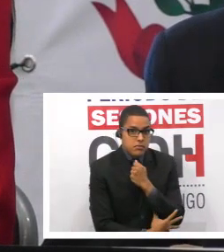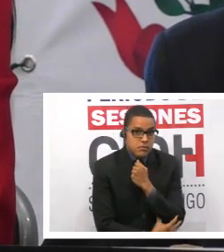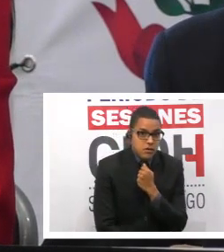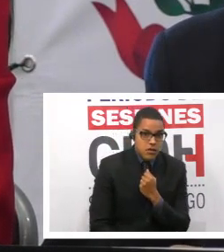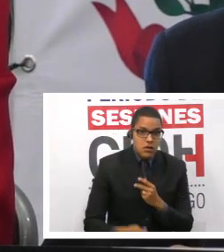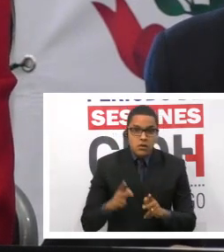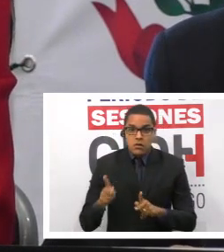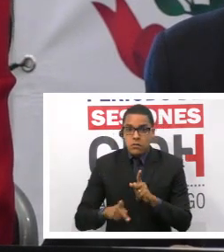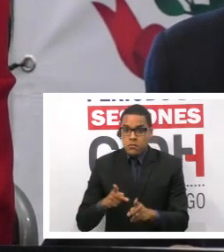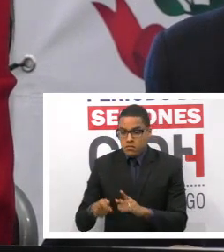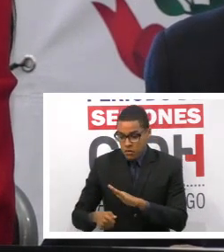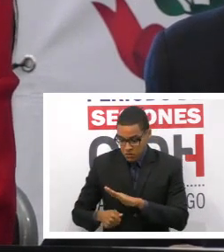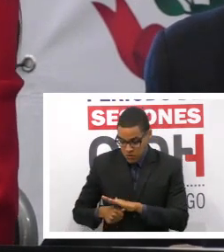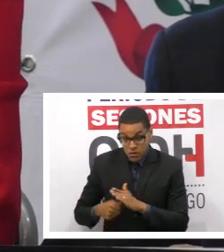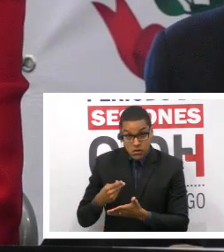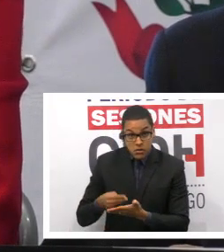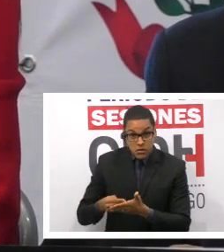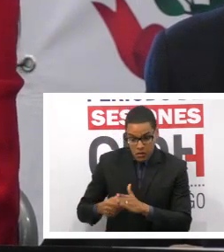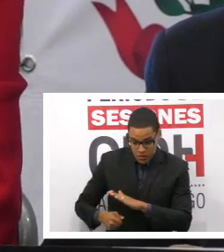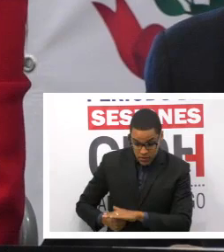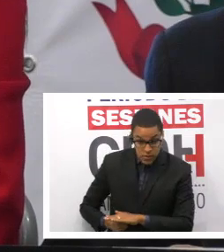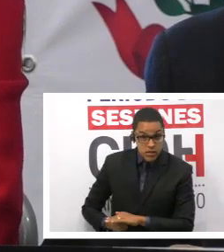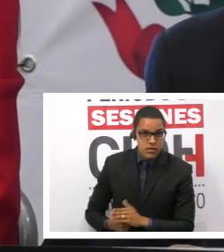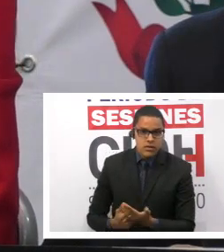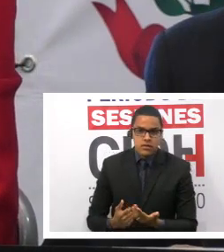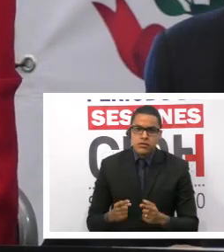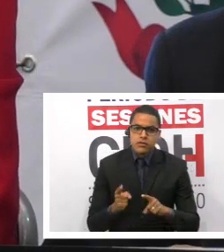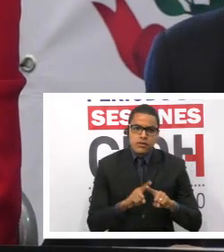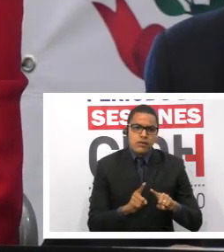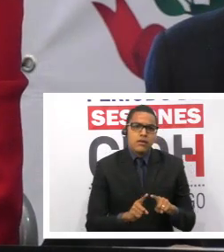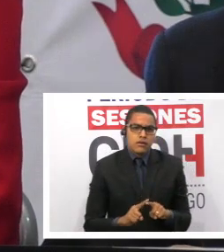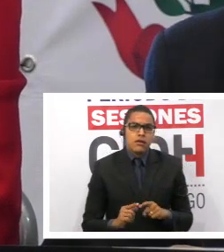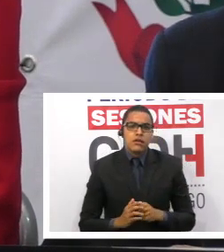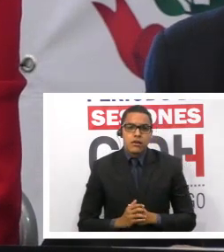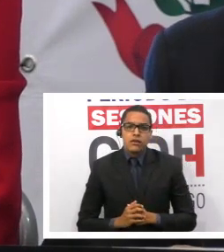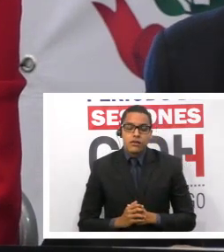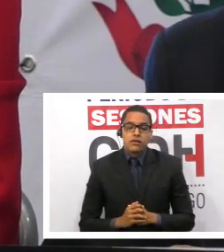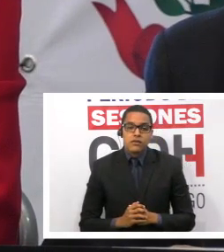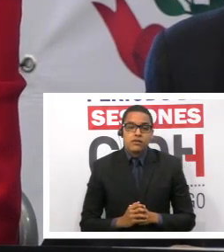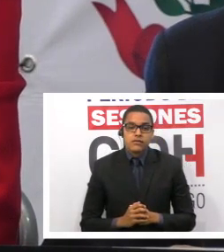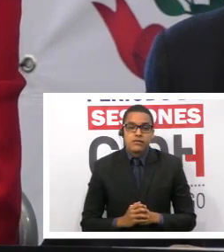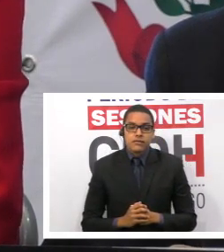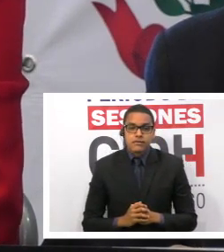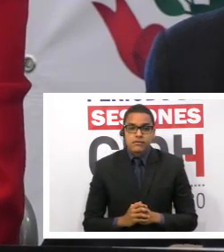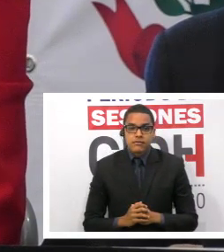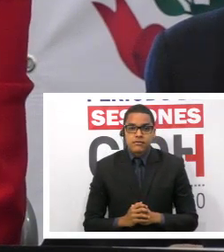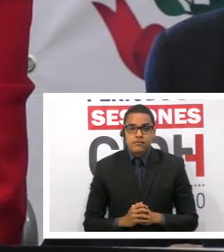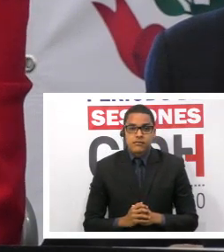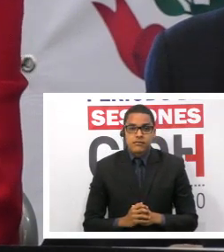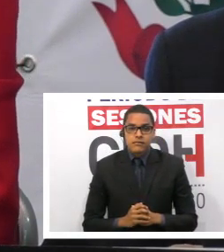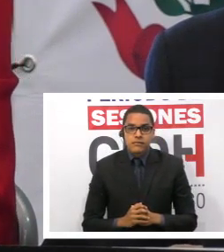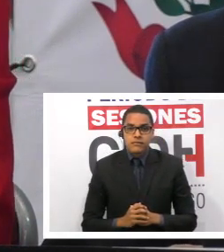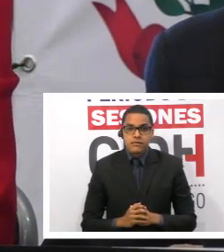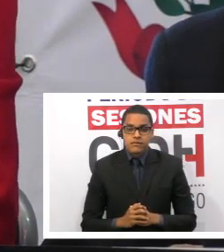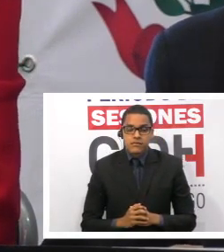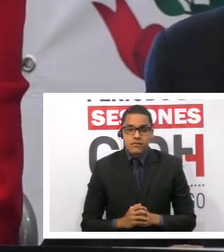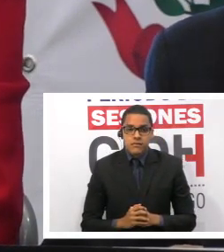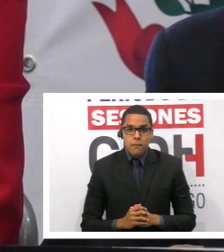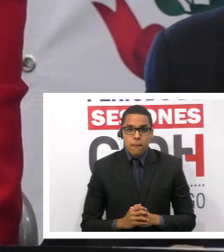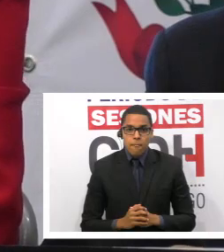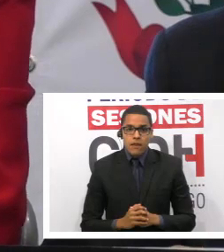en la materia para poder estimular sin duda es una es una posibilidad que a veces desde una mirada